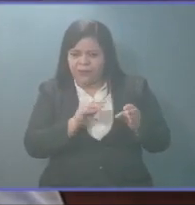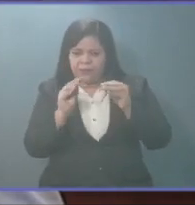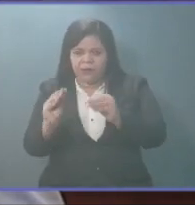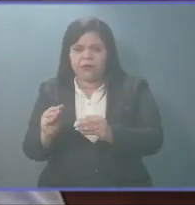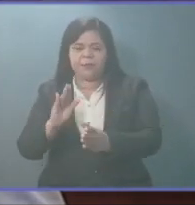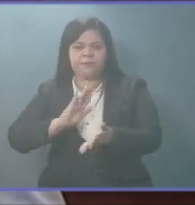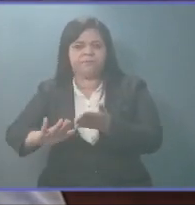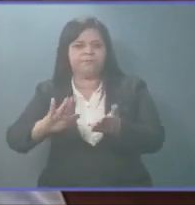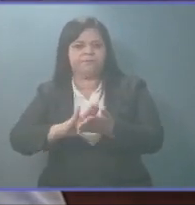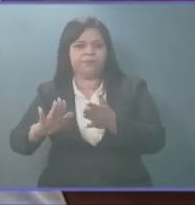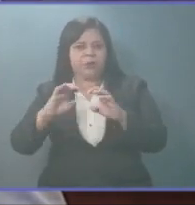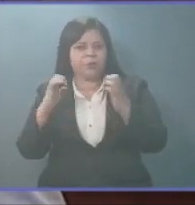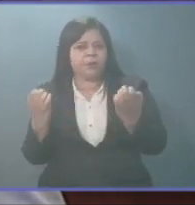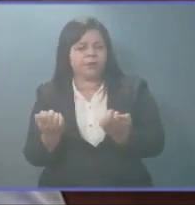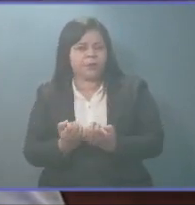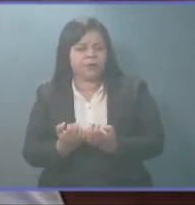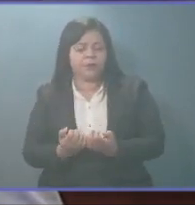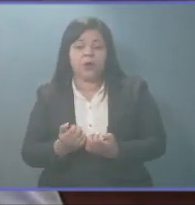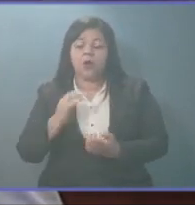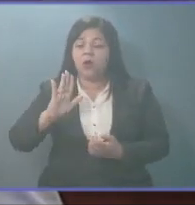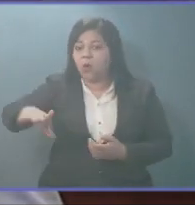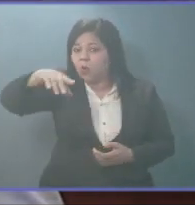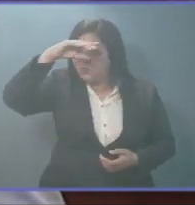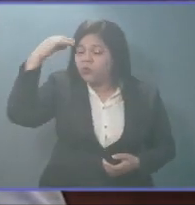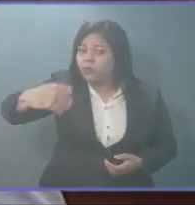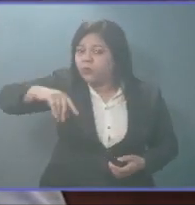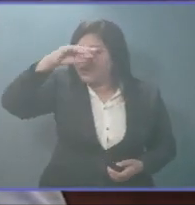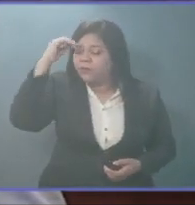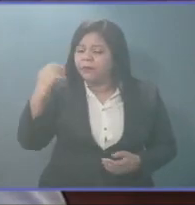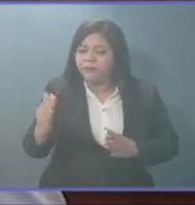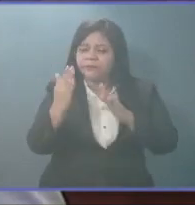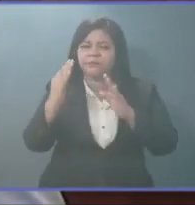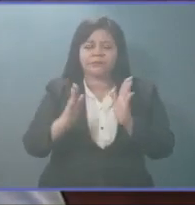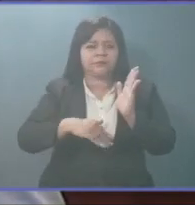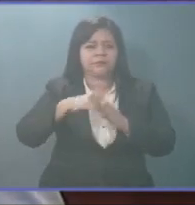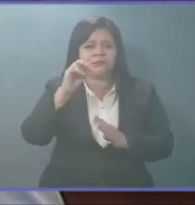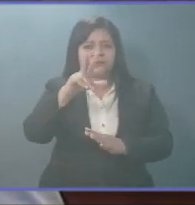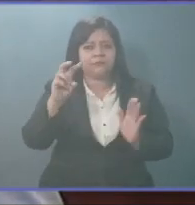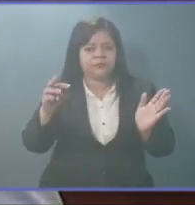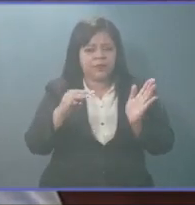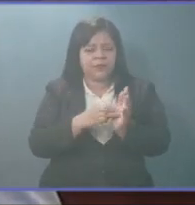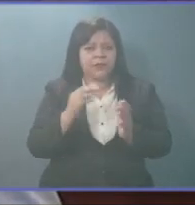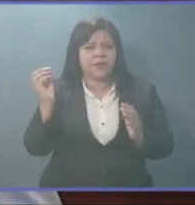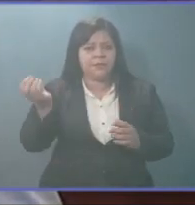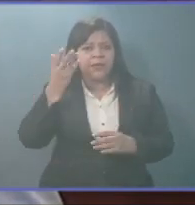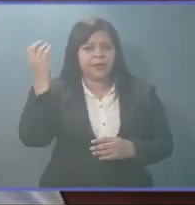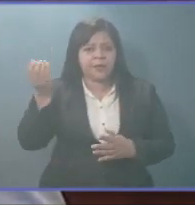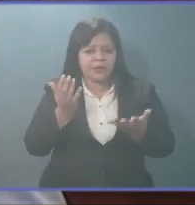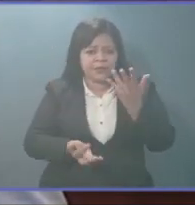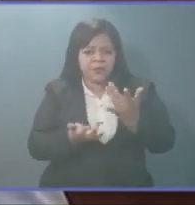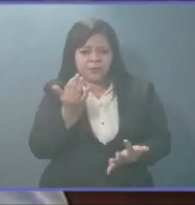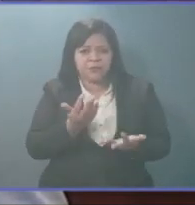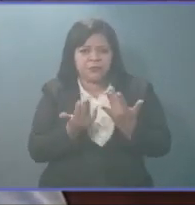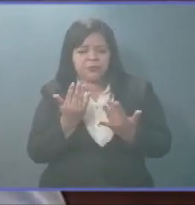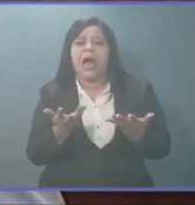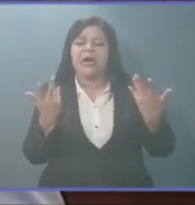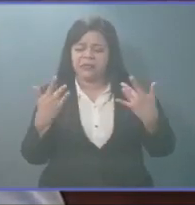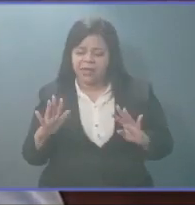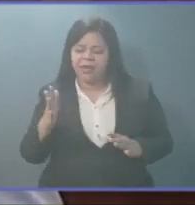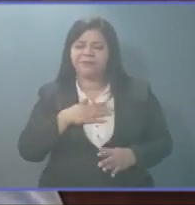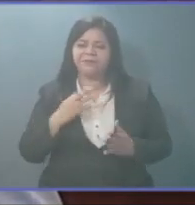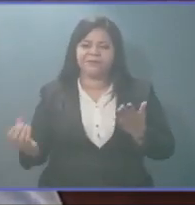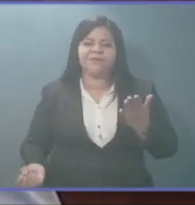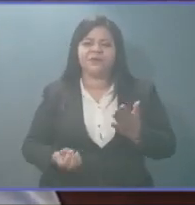modernización. Con el trabajo incansable de bomberos, se han atendido más de 3.000 emergencias por incendios. Contamos con nuevos equipos,